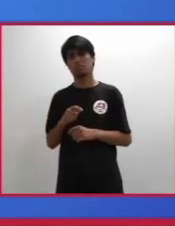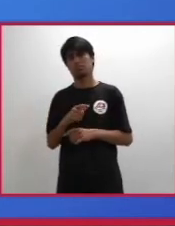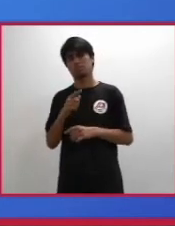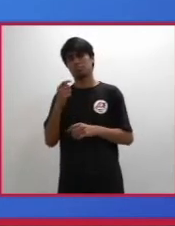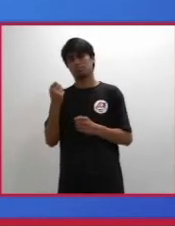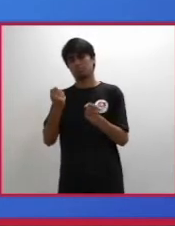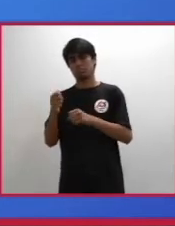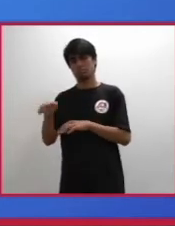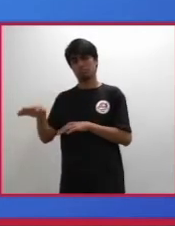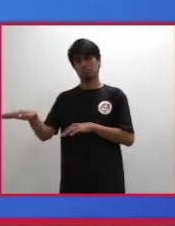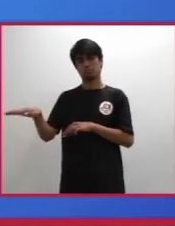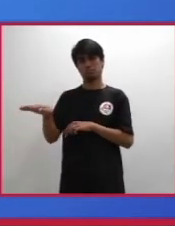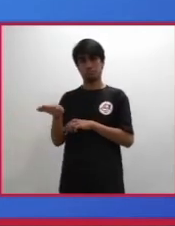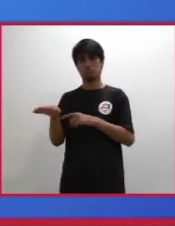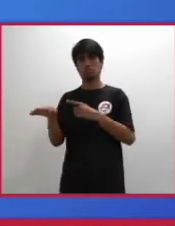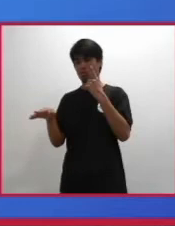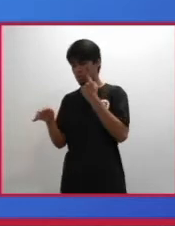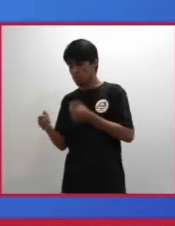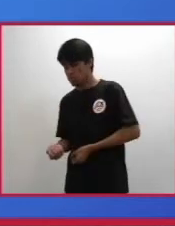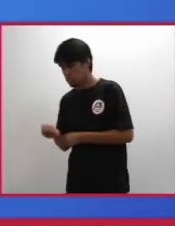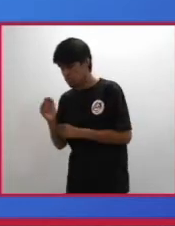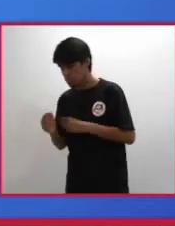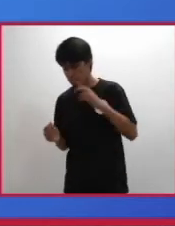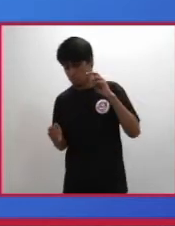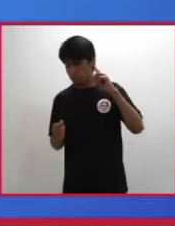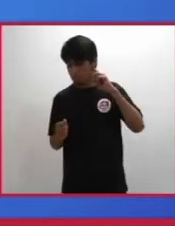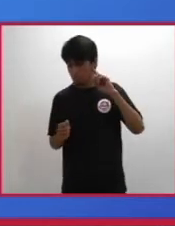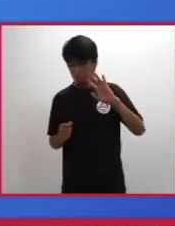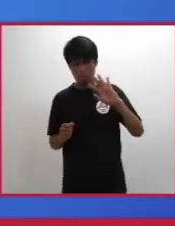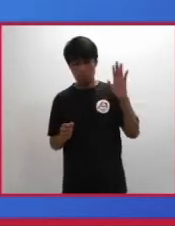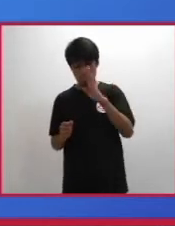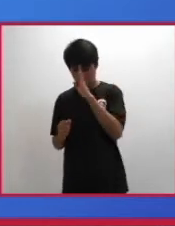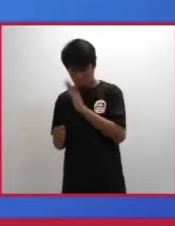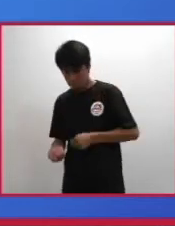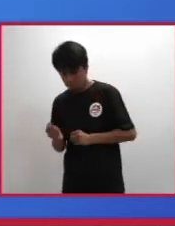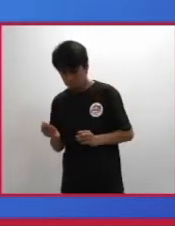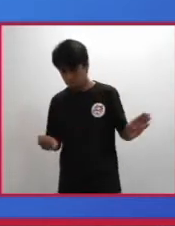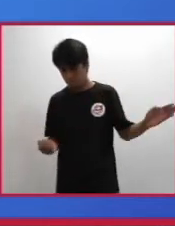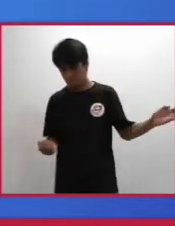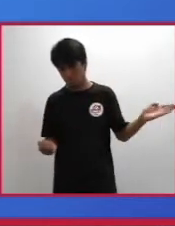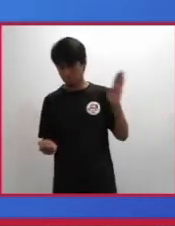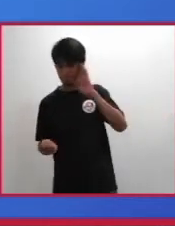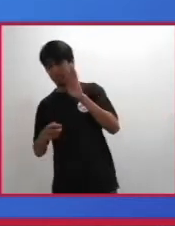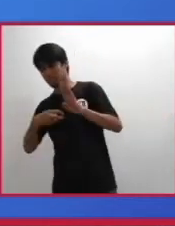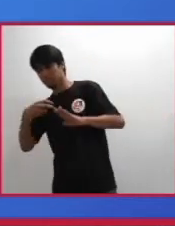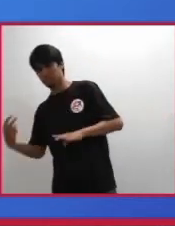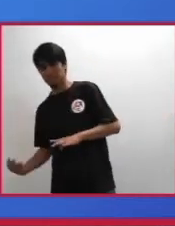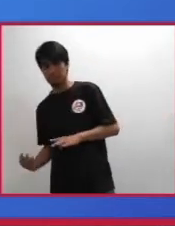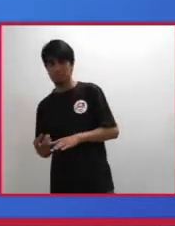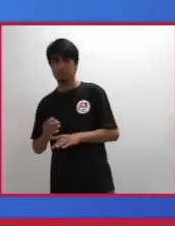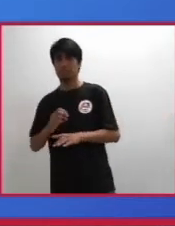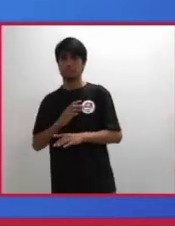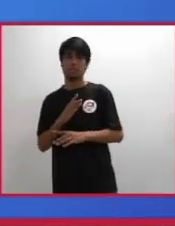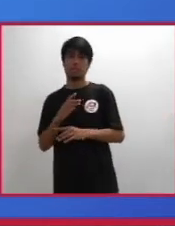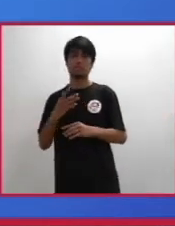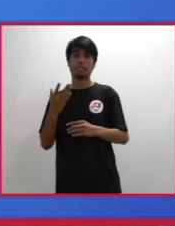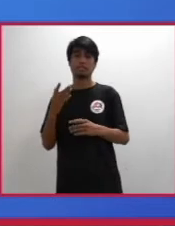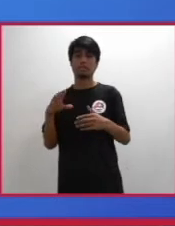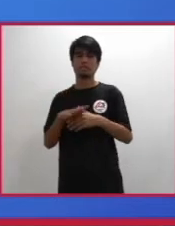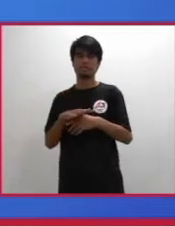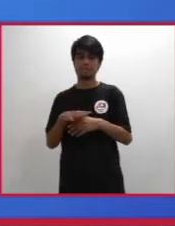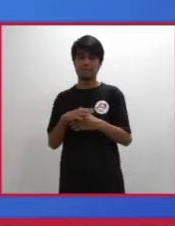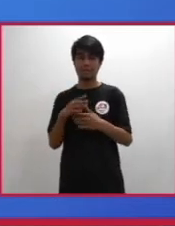retroceder esto pueda golpear al trabajador que está atrás, ¿verdad? Entonces, de repente son situaciones